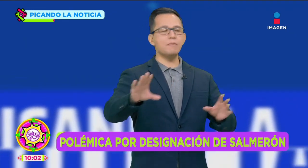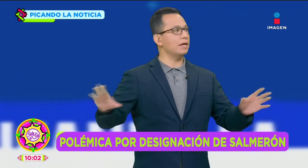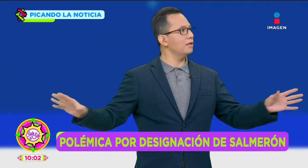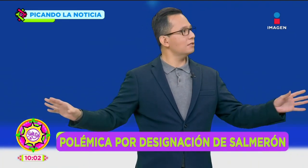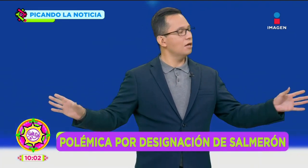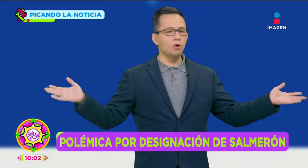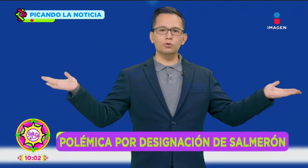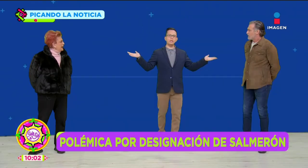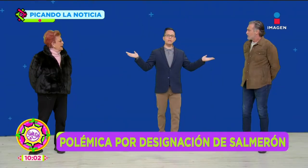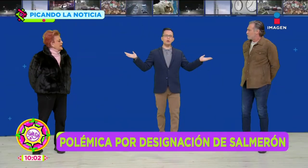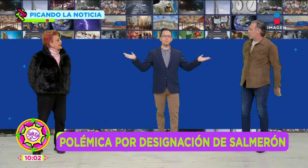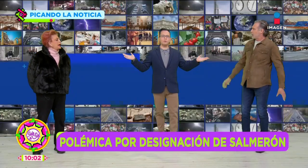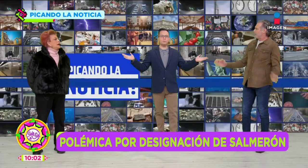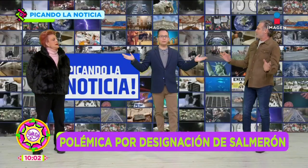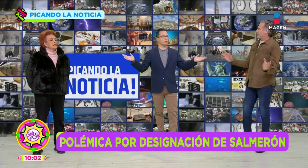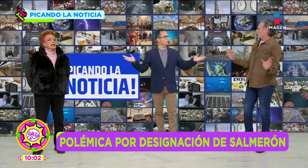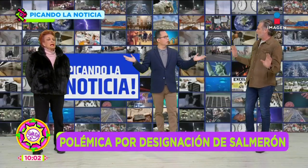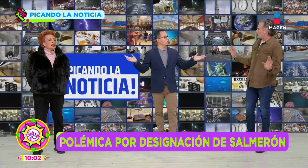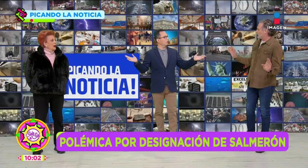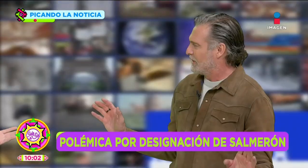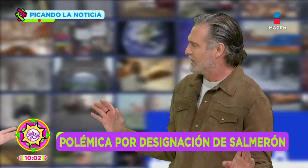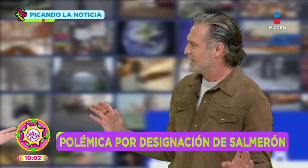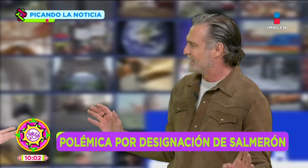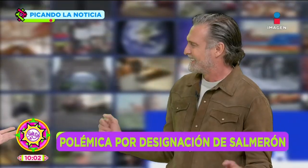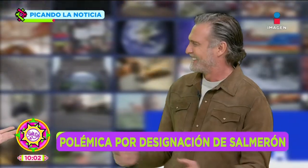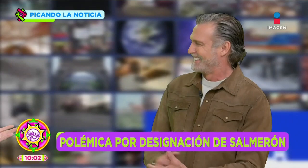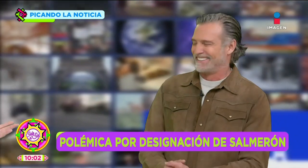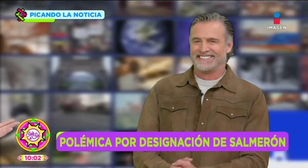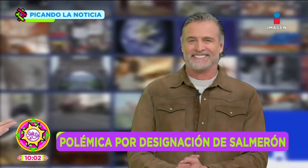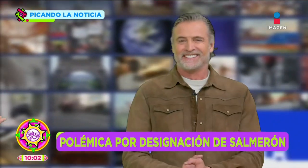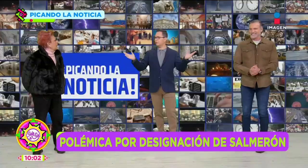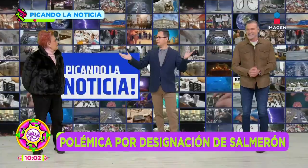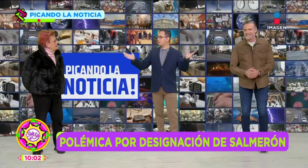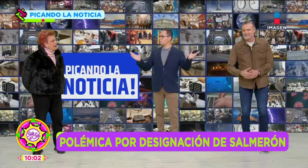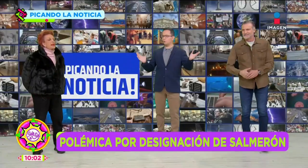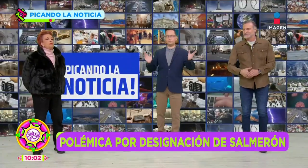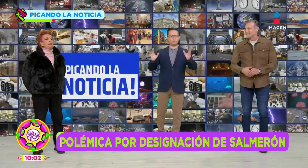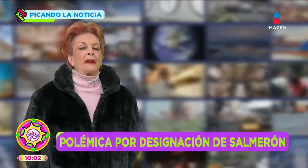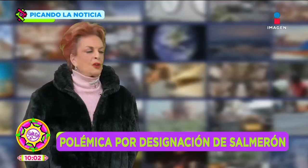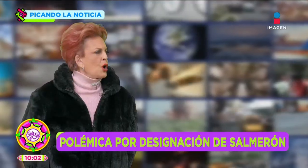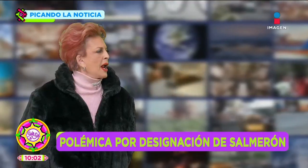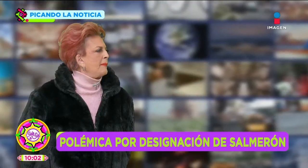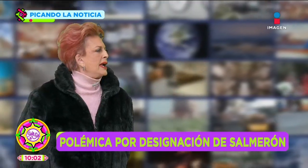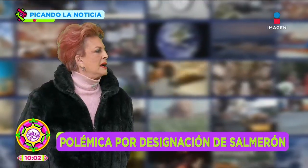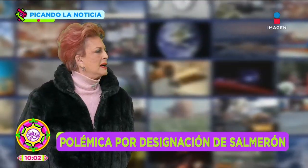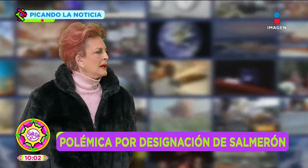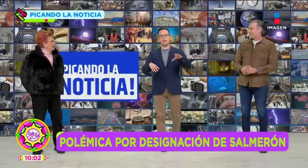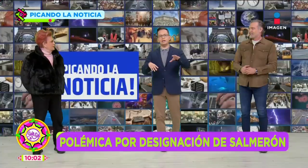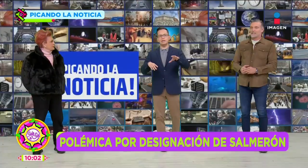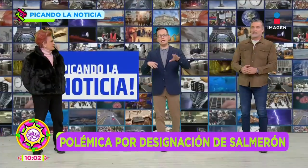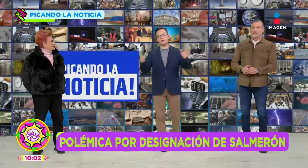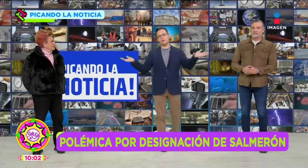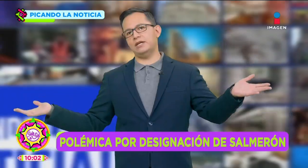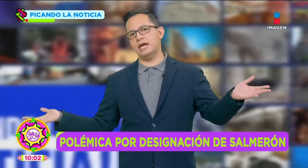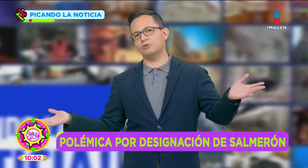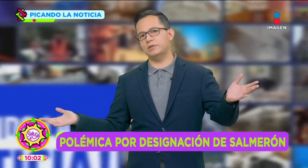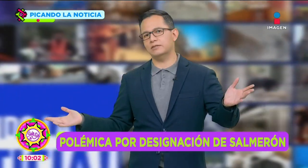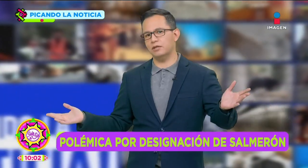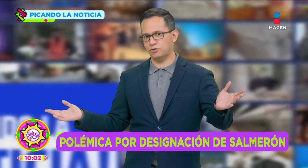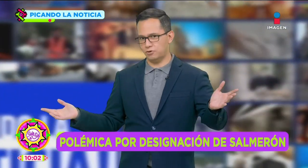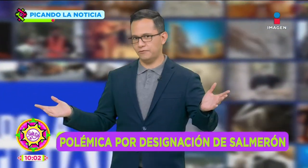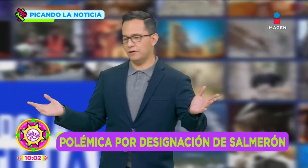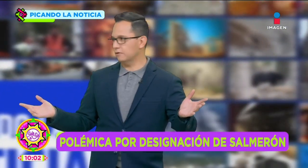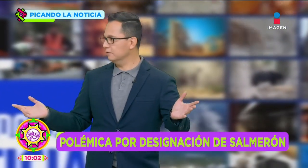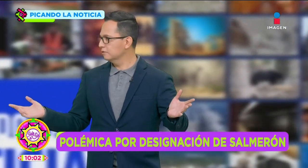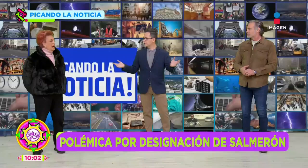si no, imagínense utilizar un púlpito. Pero que aplique para todo, ¿no? Exactamente, porque si no, utilizar un púlpito para acusar y que no llegue nadie a los